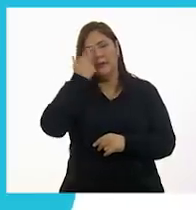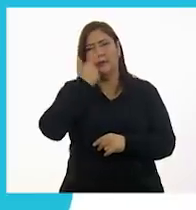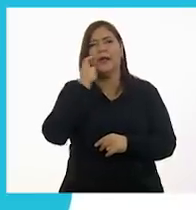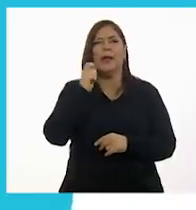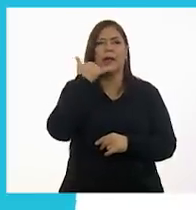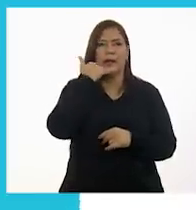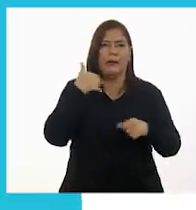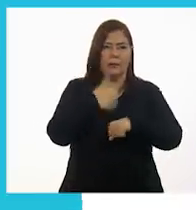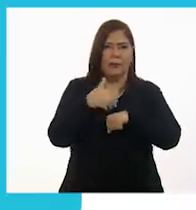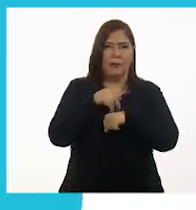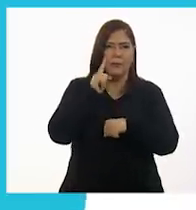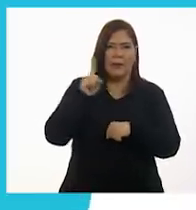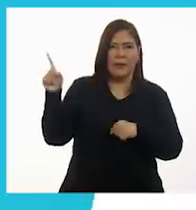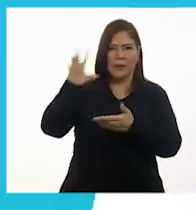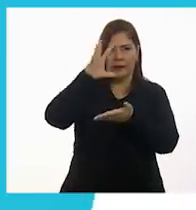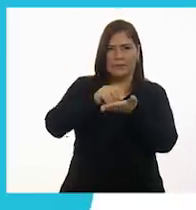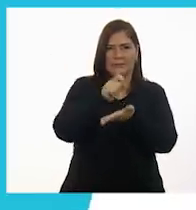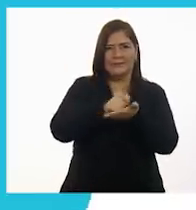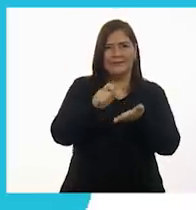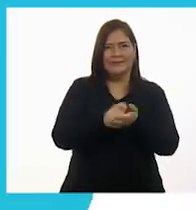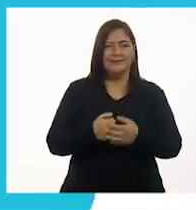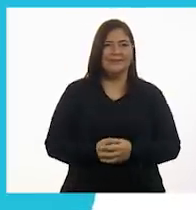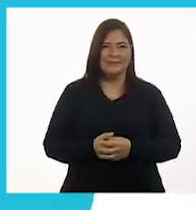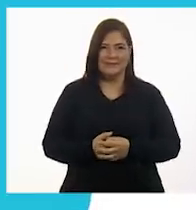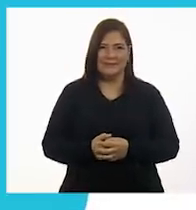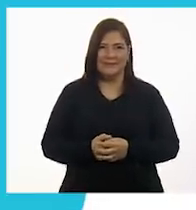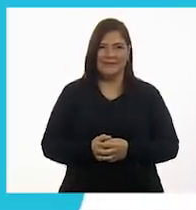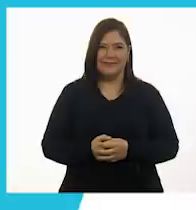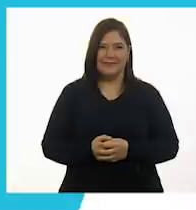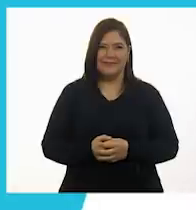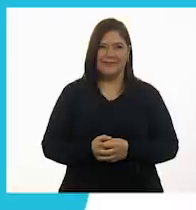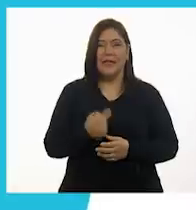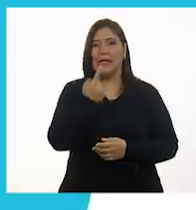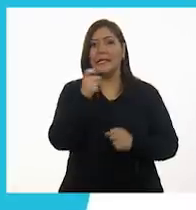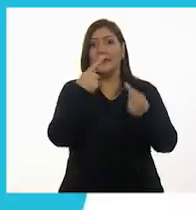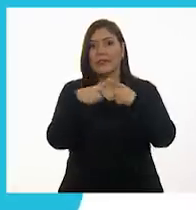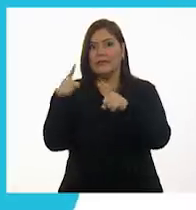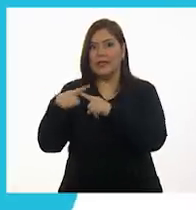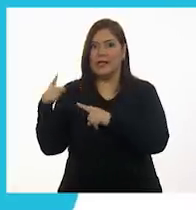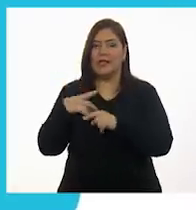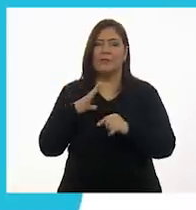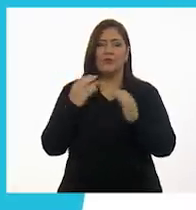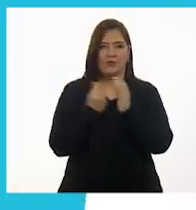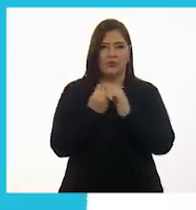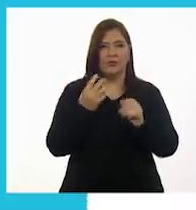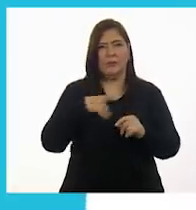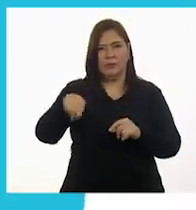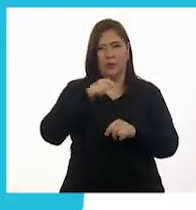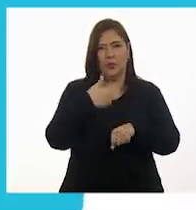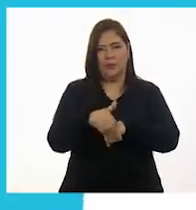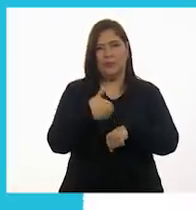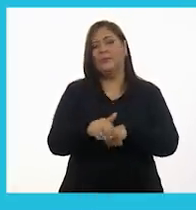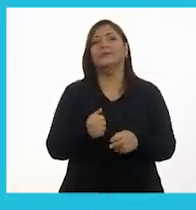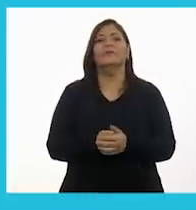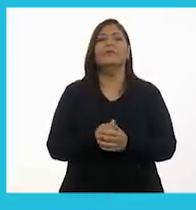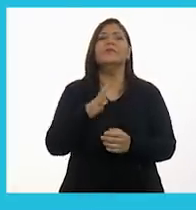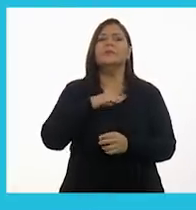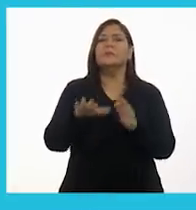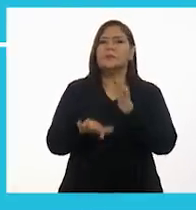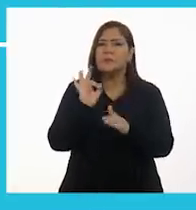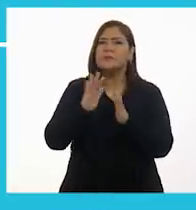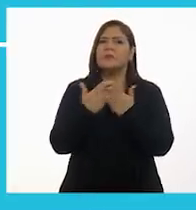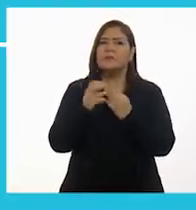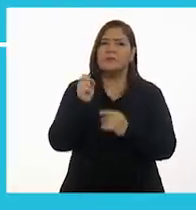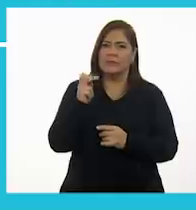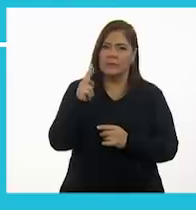55 41 72 04 13. 100 líneas. También puedes encontrar los libros de texto en la